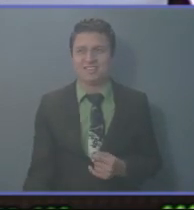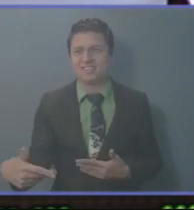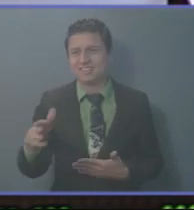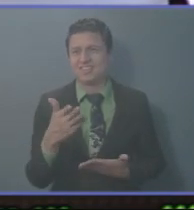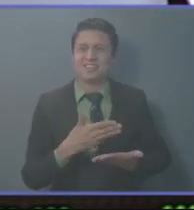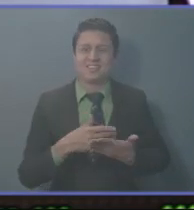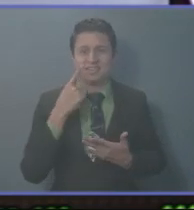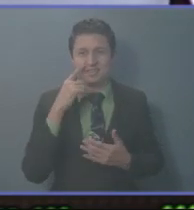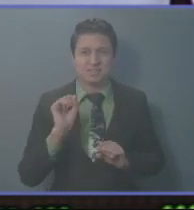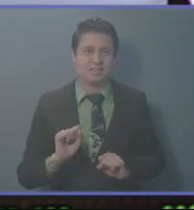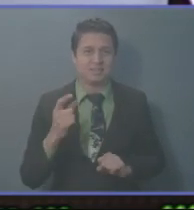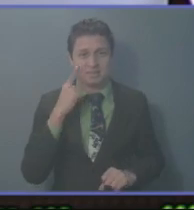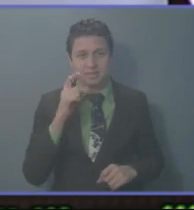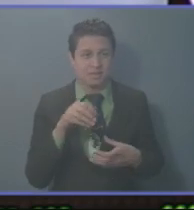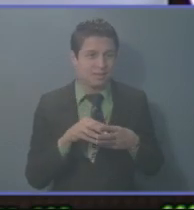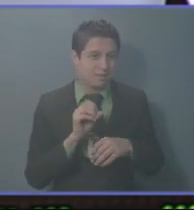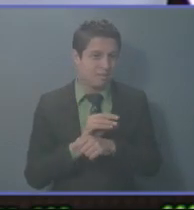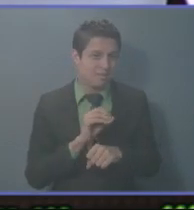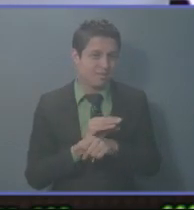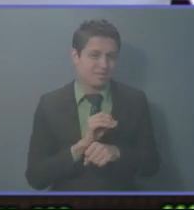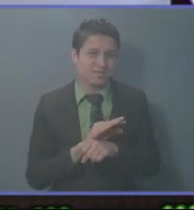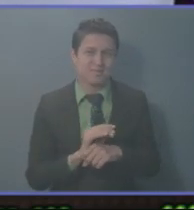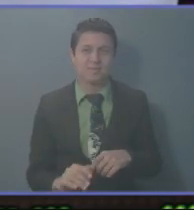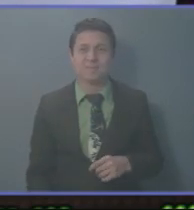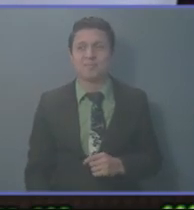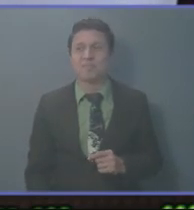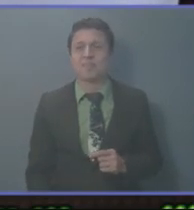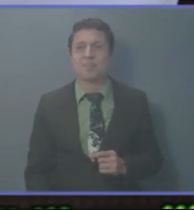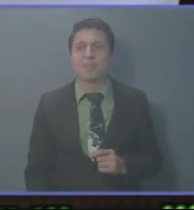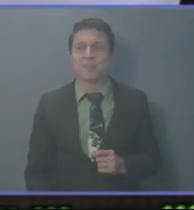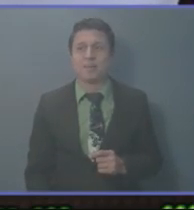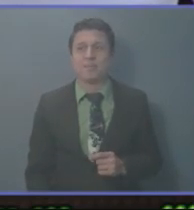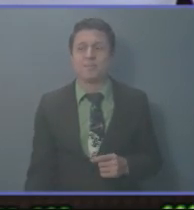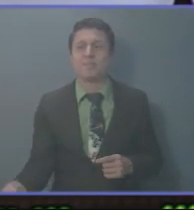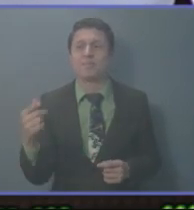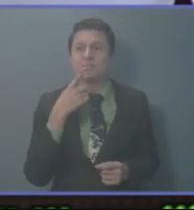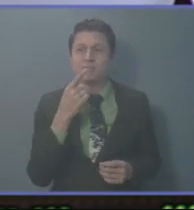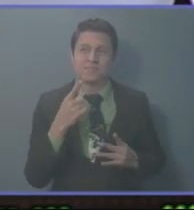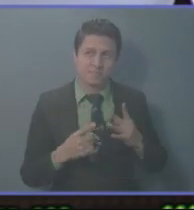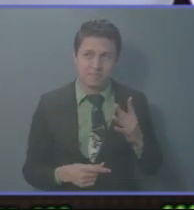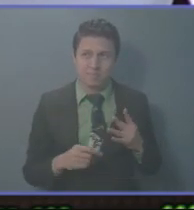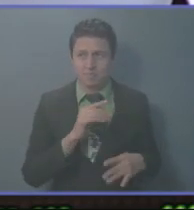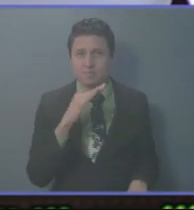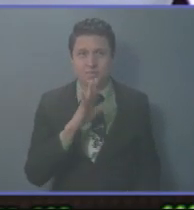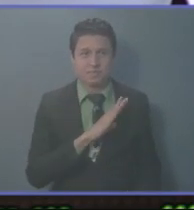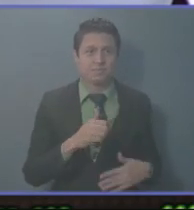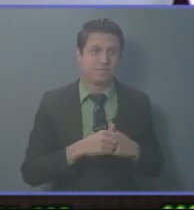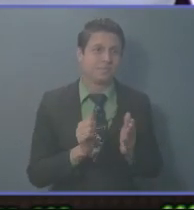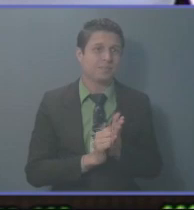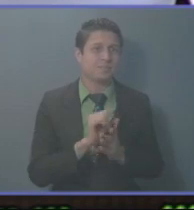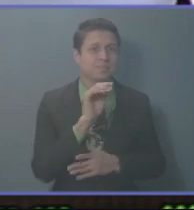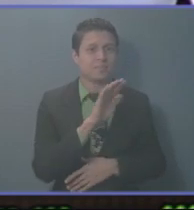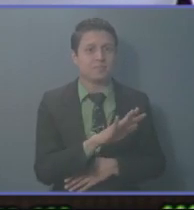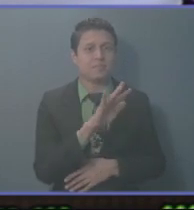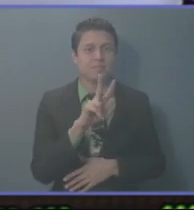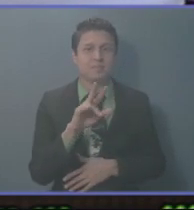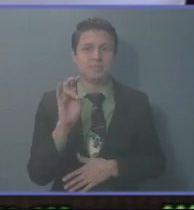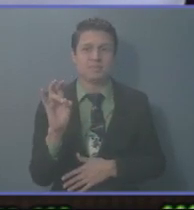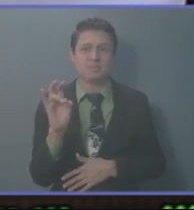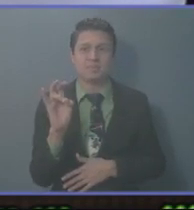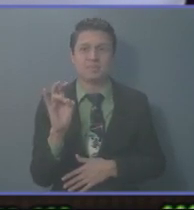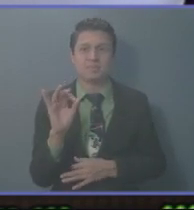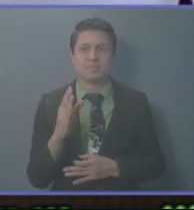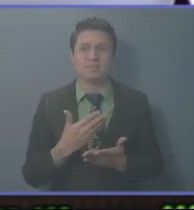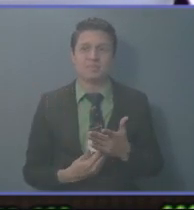Que como podrá advertirse, la emisión del decreto legislativo número 537 y